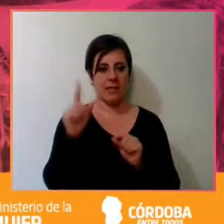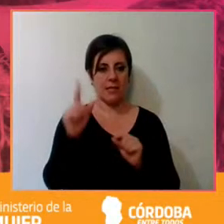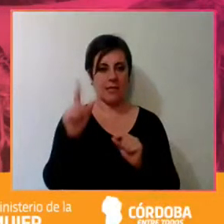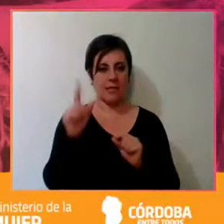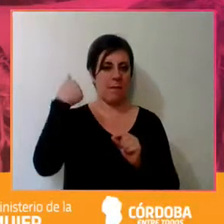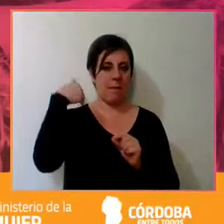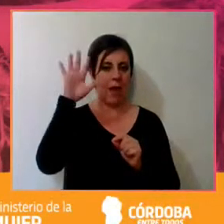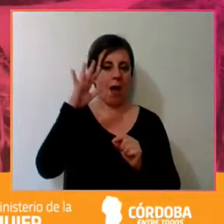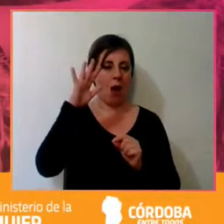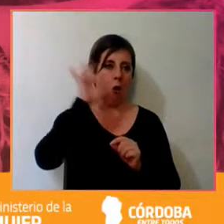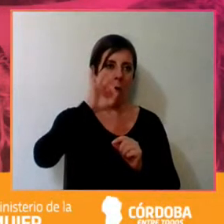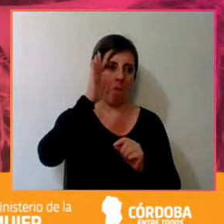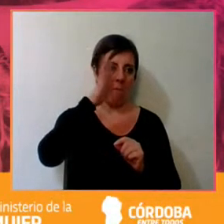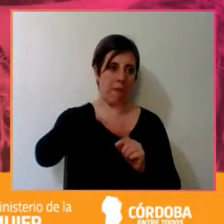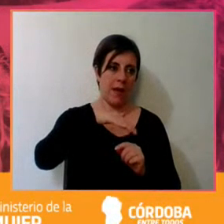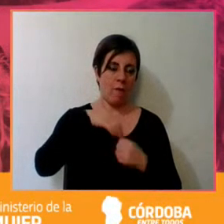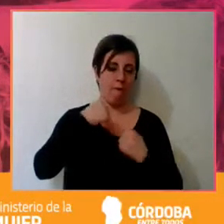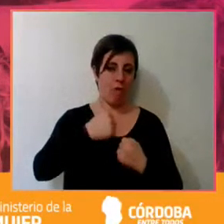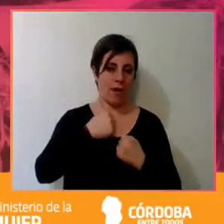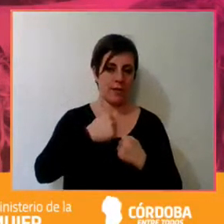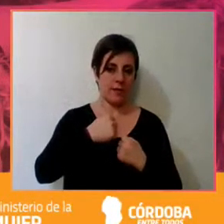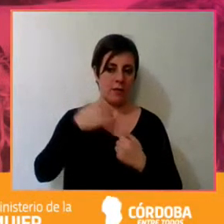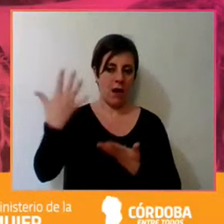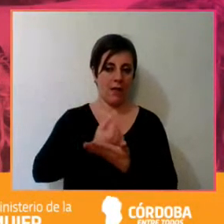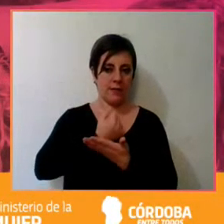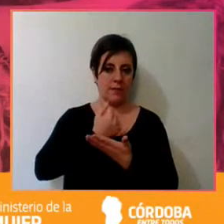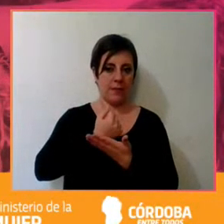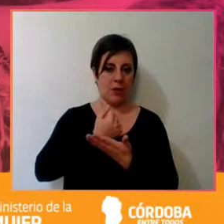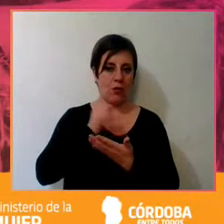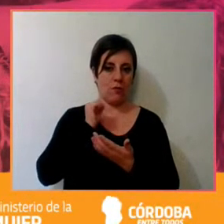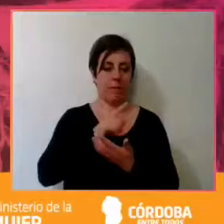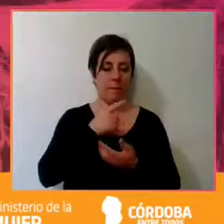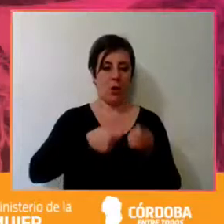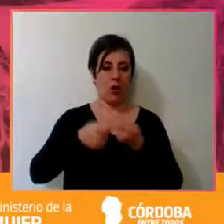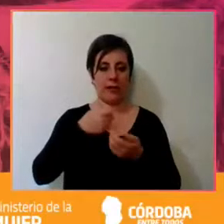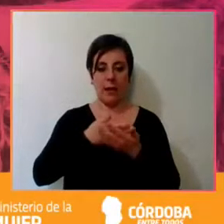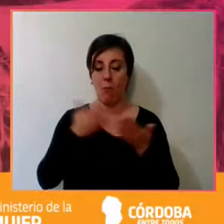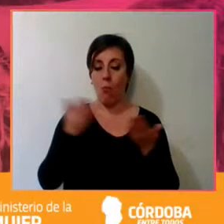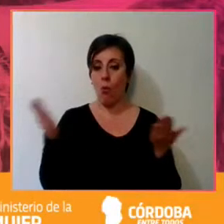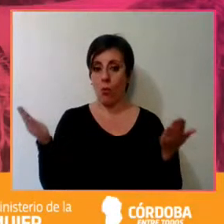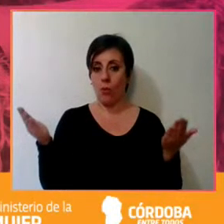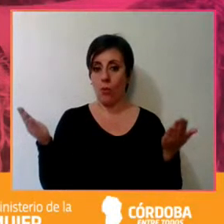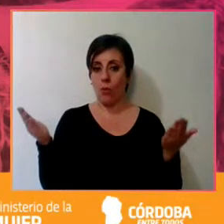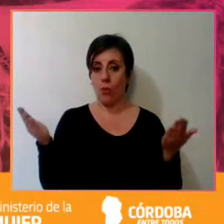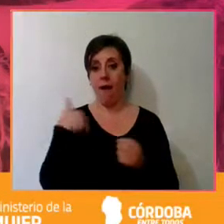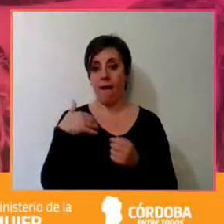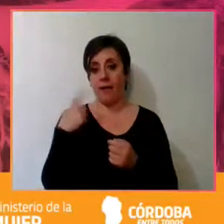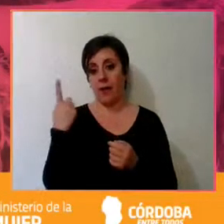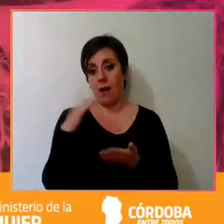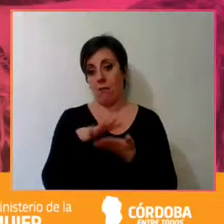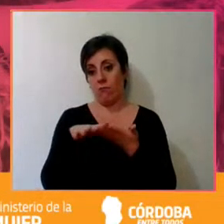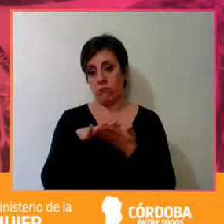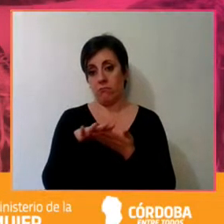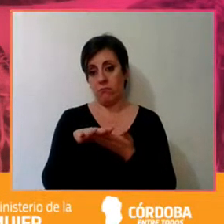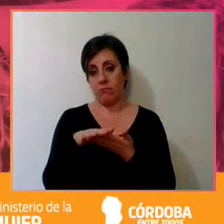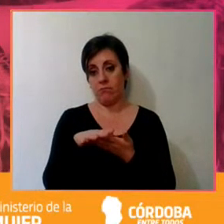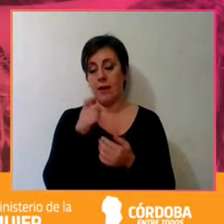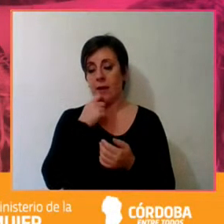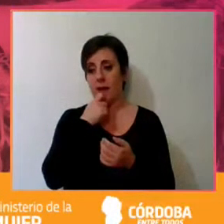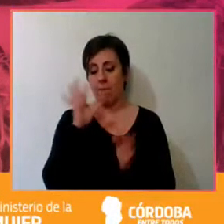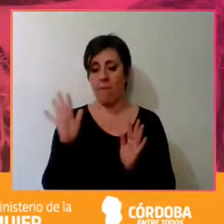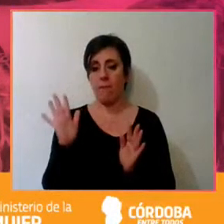o menor, digamos, fuerza han tomado para adoptar sus propias políticas públicas. Argentina es un caso bastante ejemplar